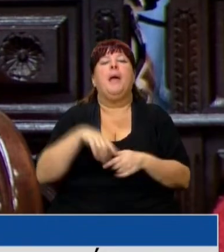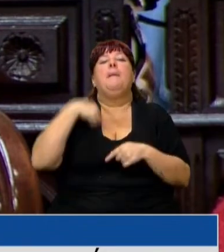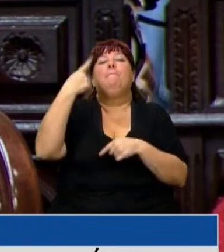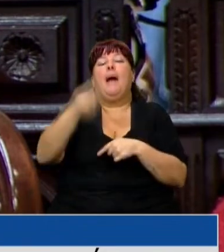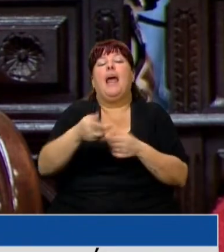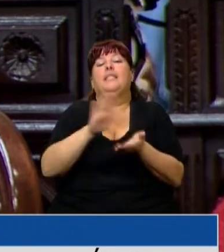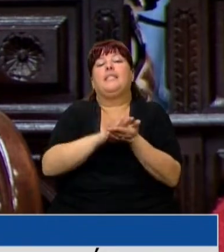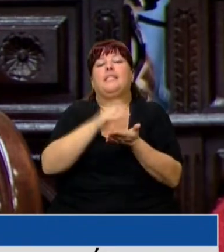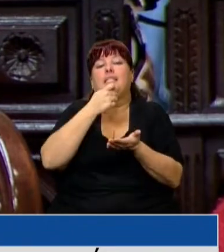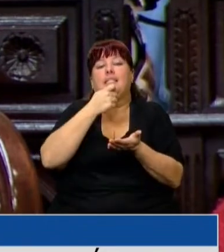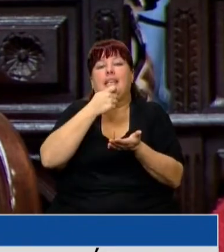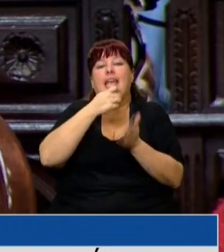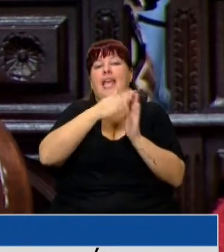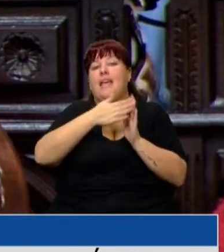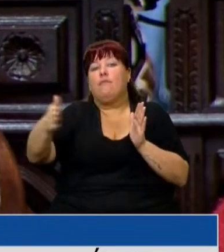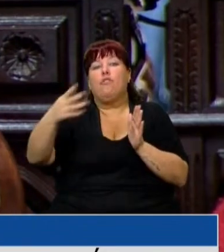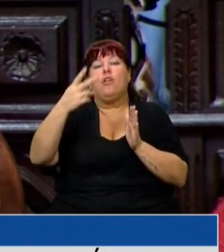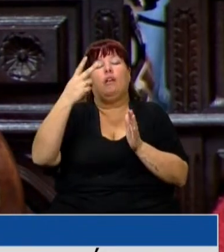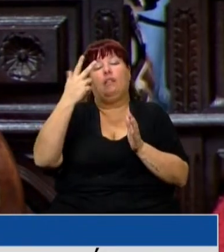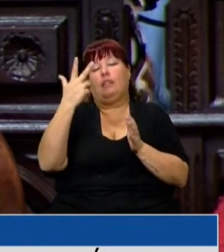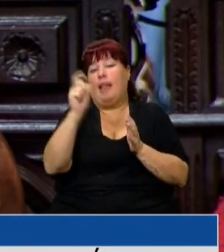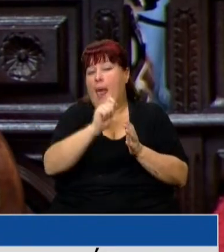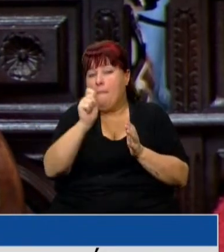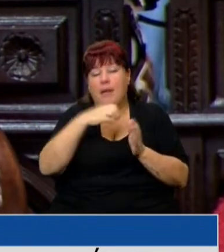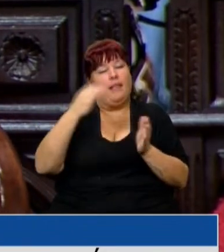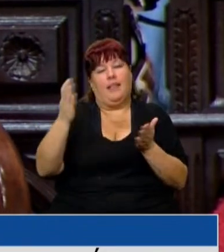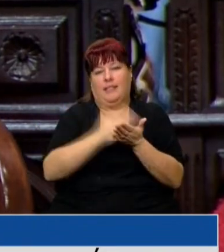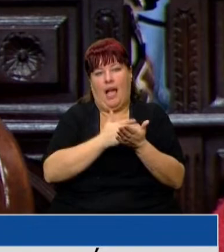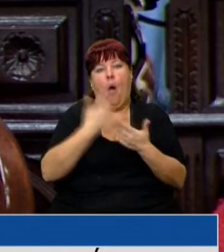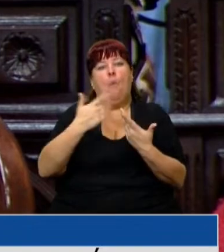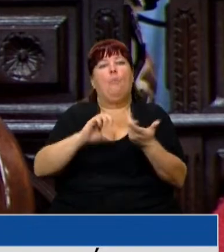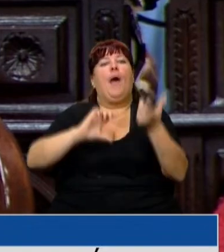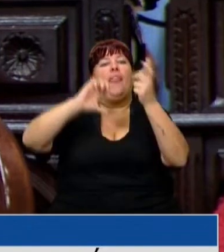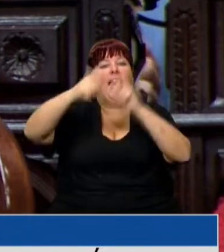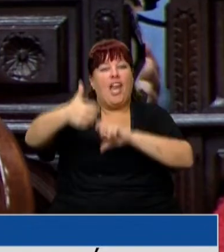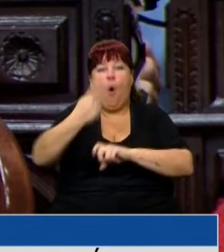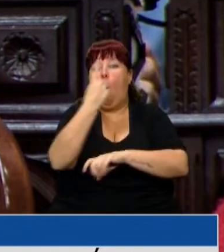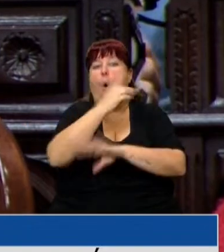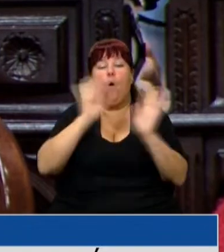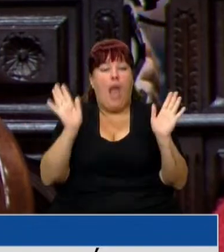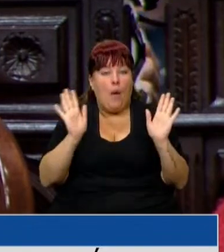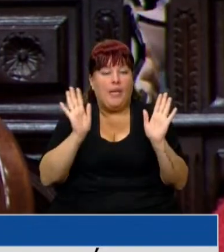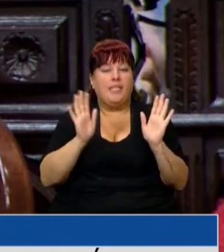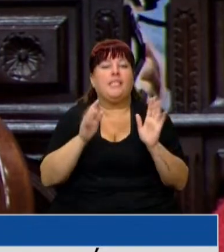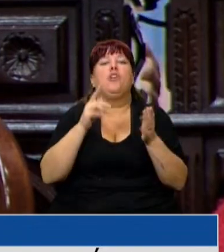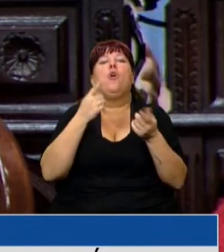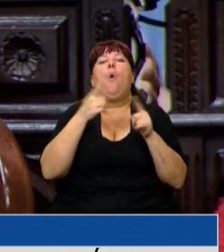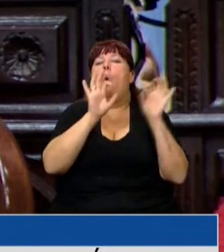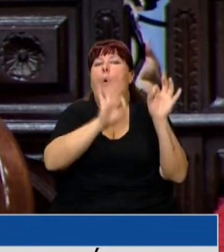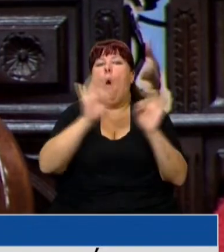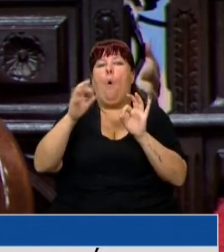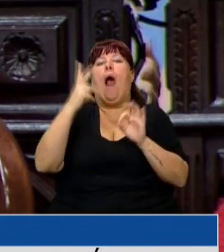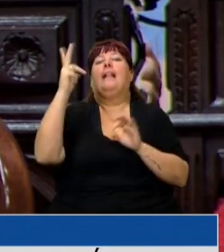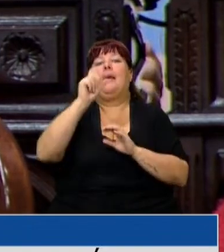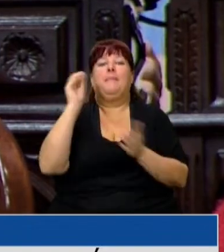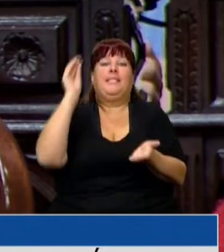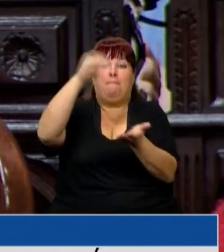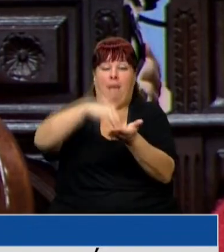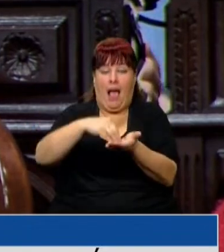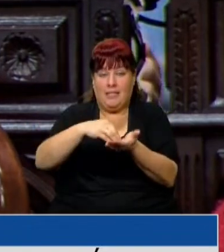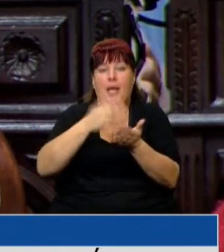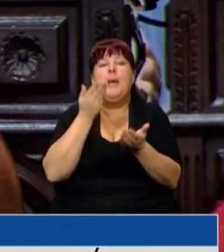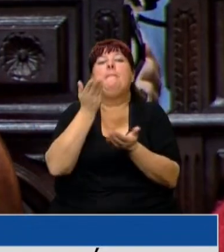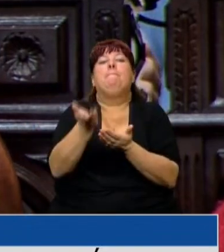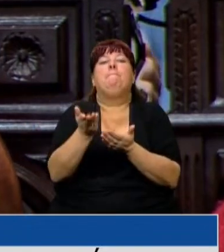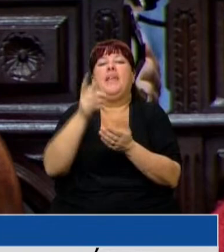que correspondan durante un plazo de 90 días que podrá renovarse una única vez por idéntico plazo a